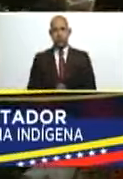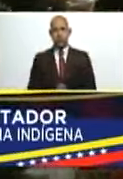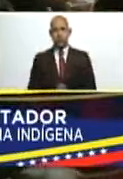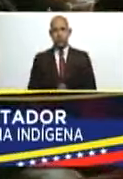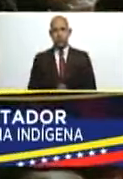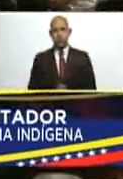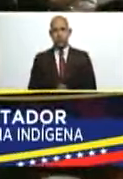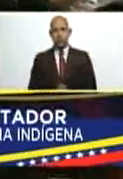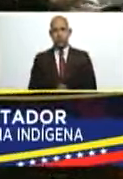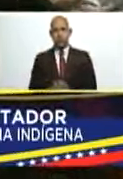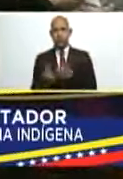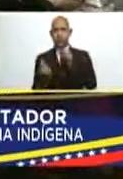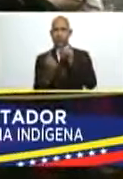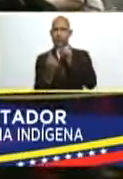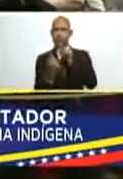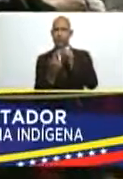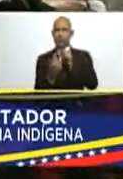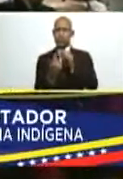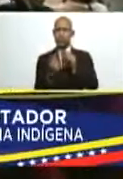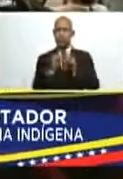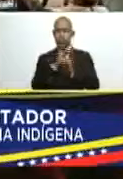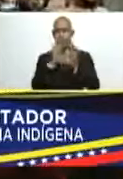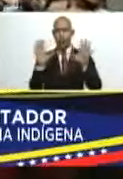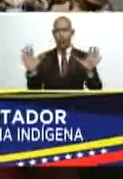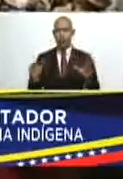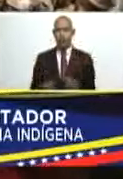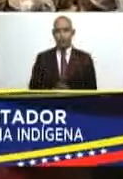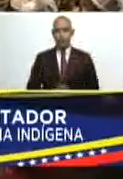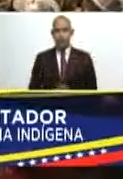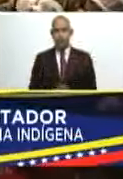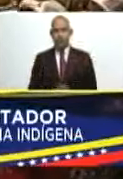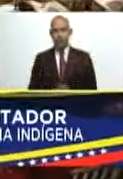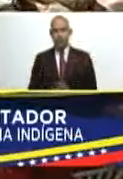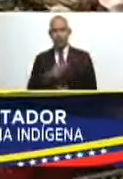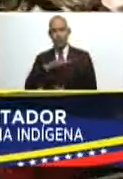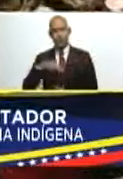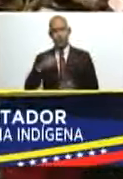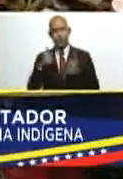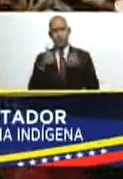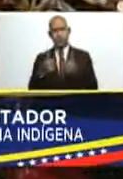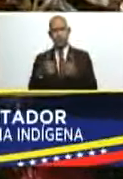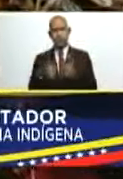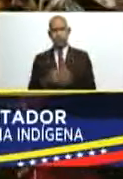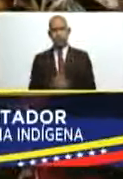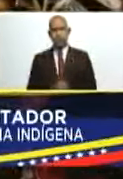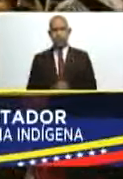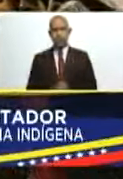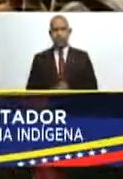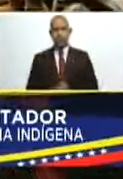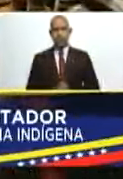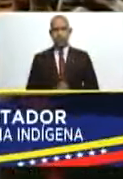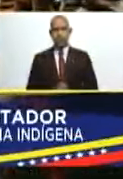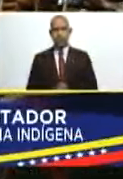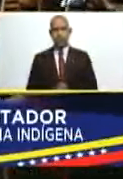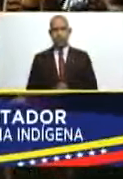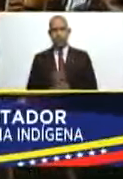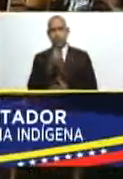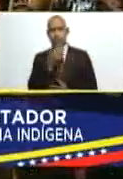Y combinaditos. Tan coloridos. ¿Ah? Bellos, además multiétnicos y pluriculturales.